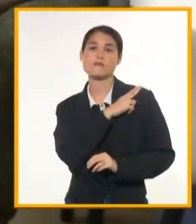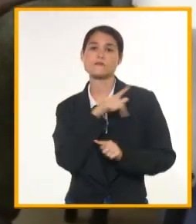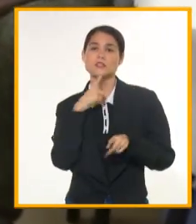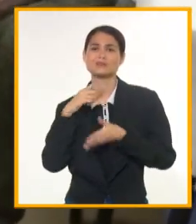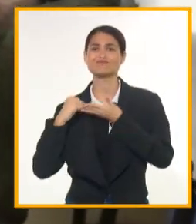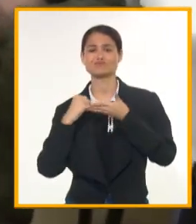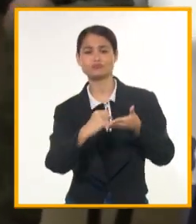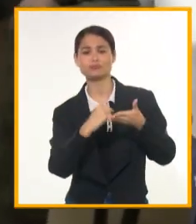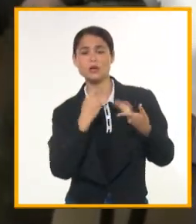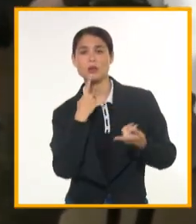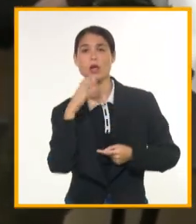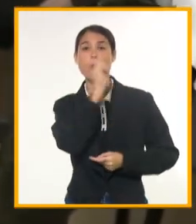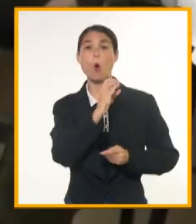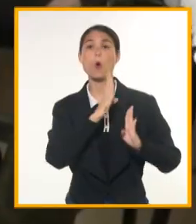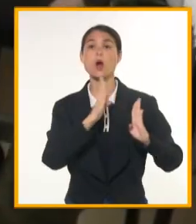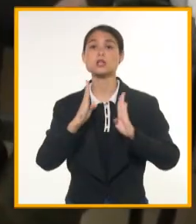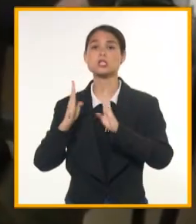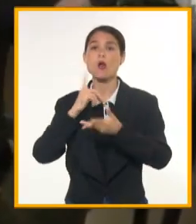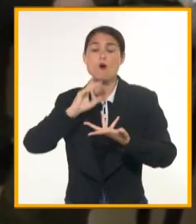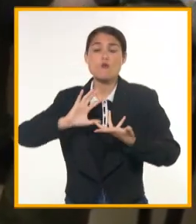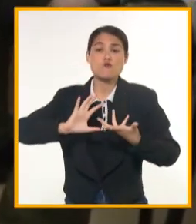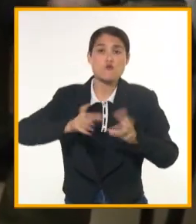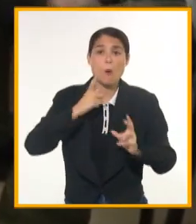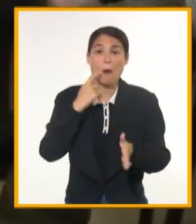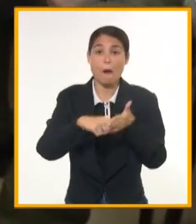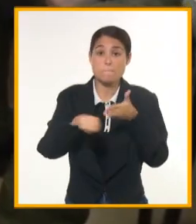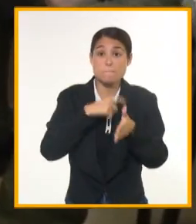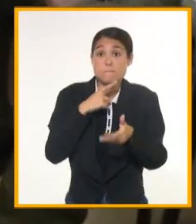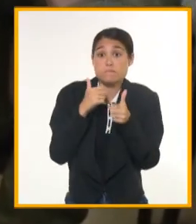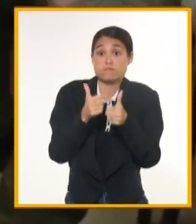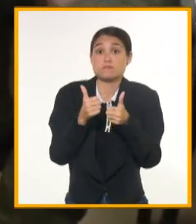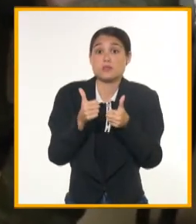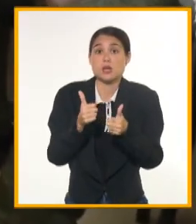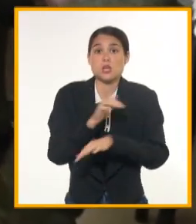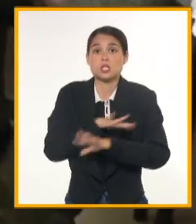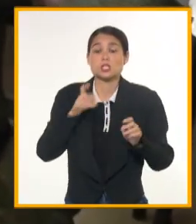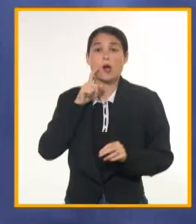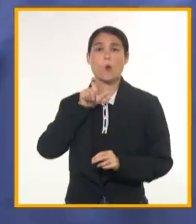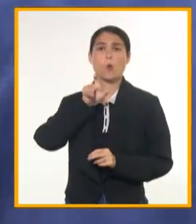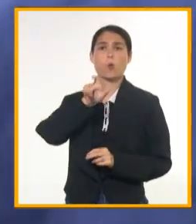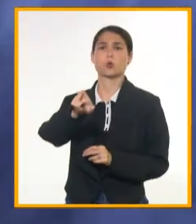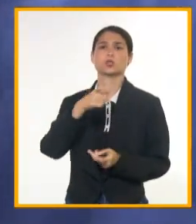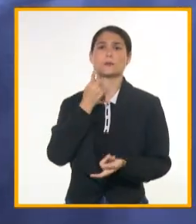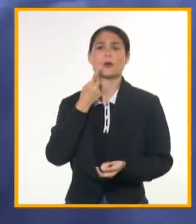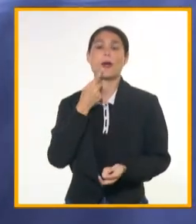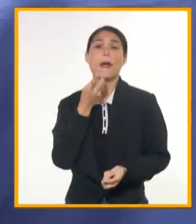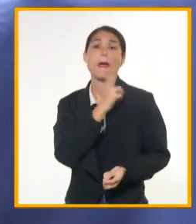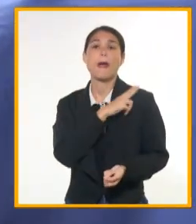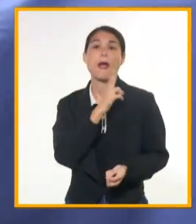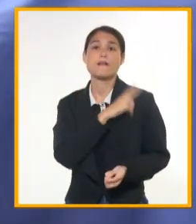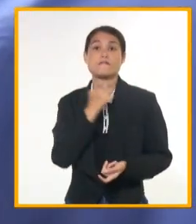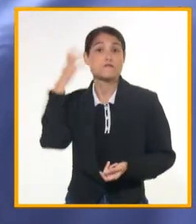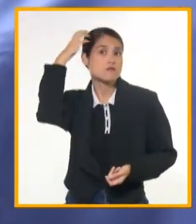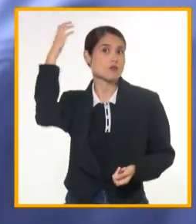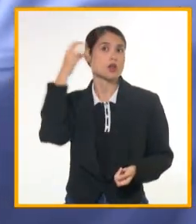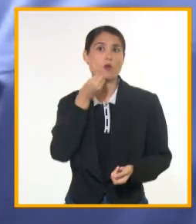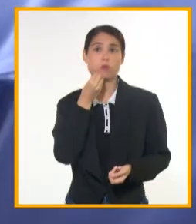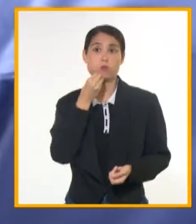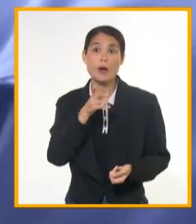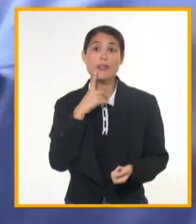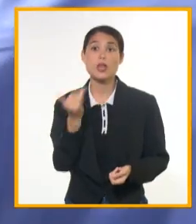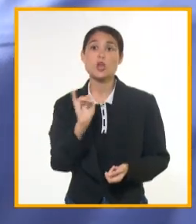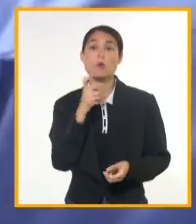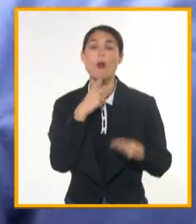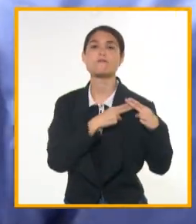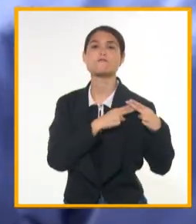una elección presidencial democrática que, según él, terminaría con la llegada al poder de un gobierno competente y que tenga la confianza